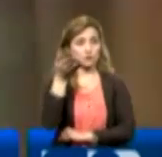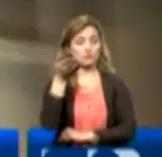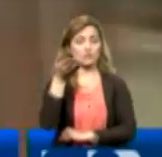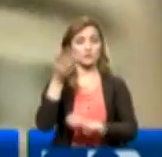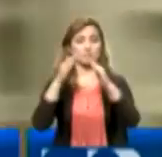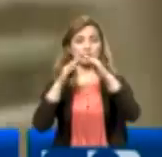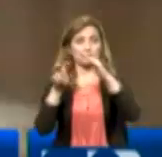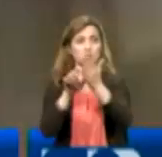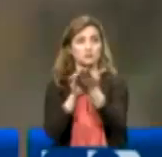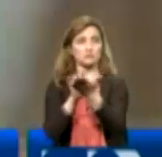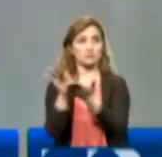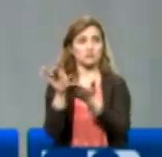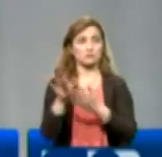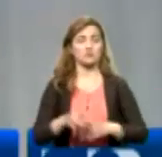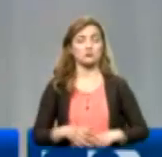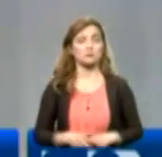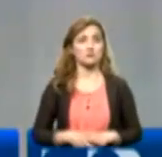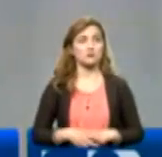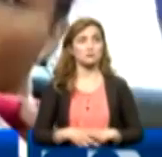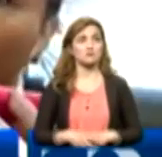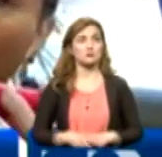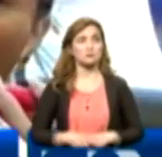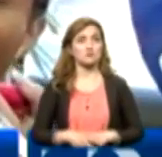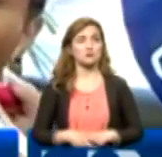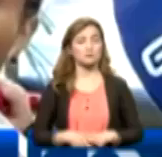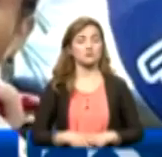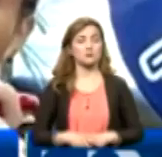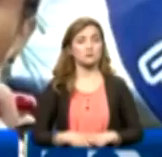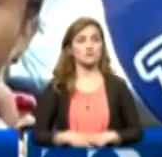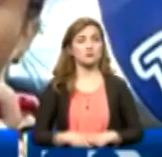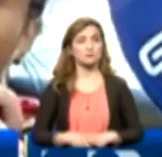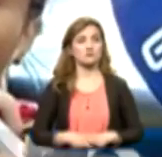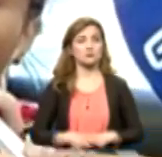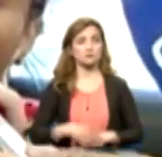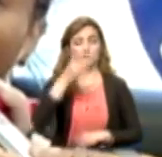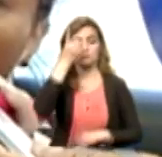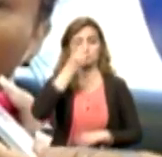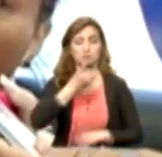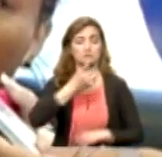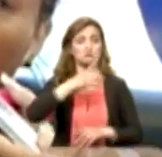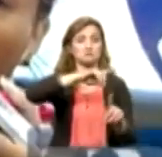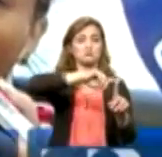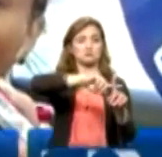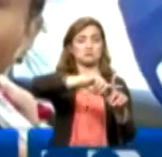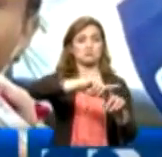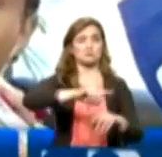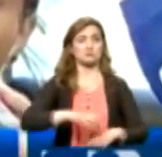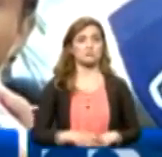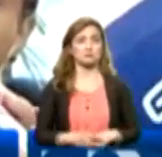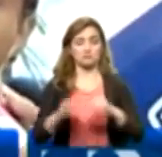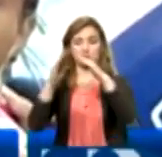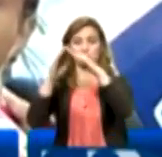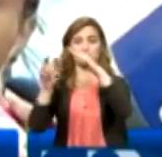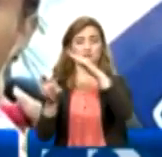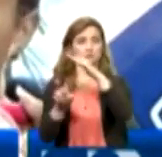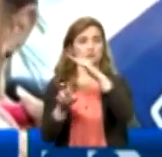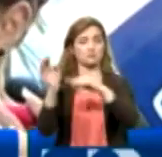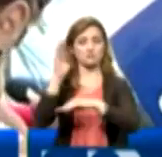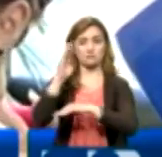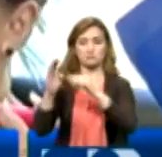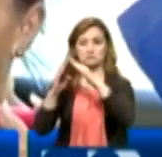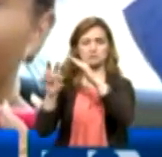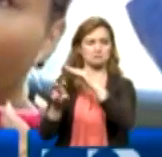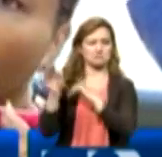creador de Wikileaks, Julian Assange, como asilado. Una medida que dijo es positiva. El señor Assange nunca debió haber estado